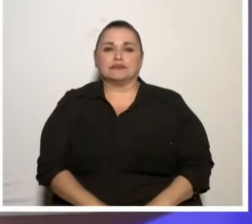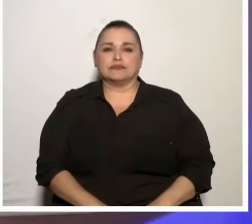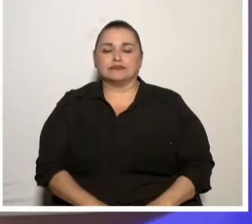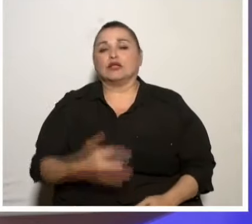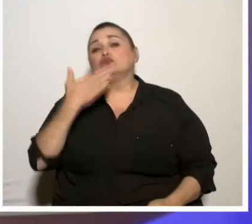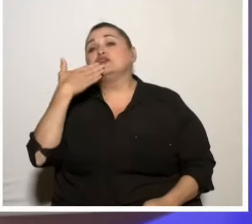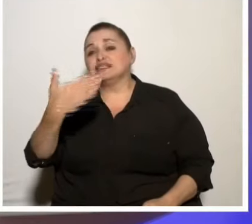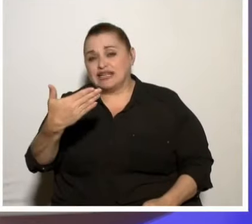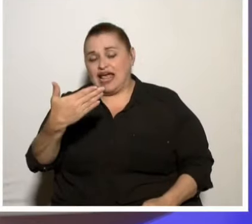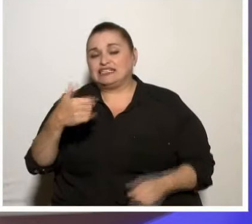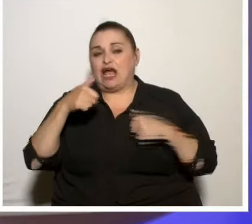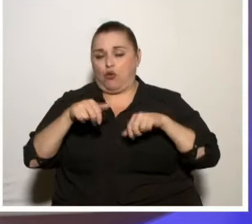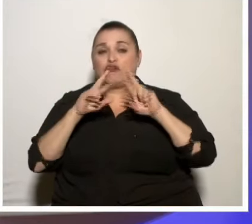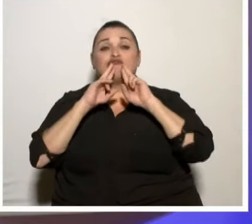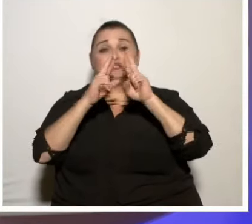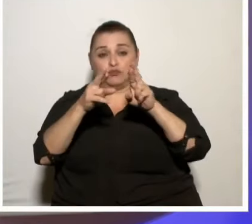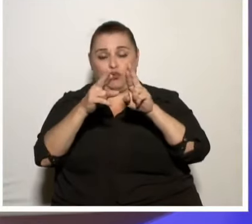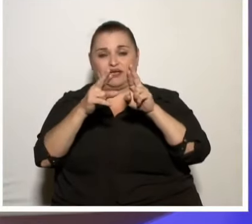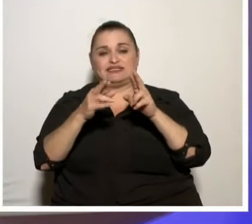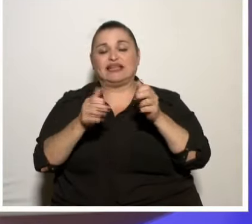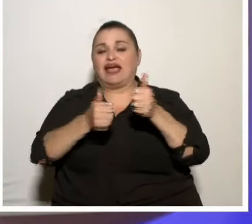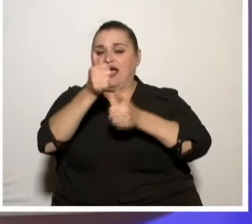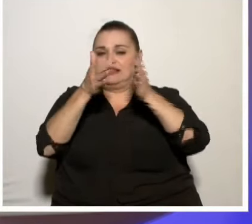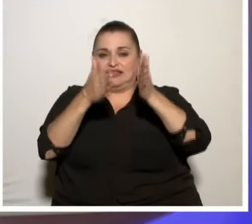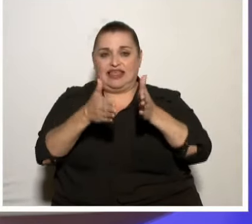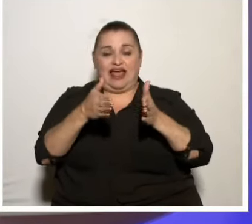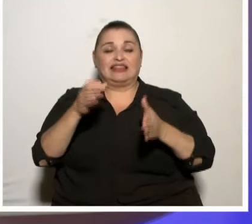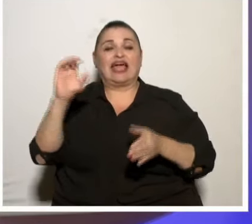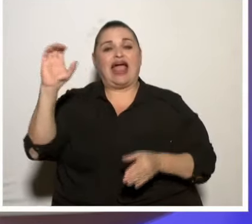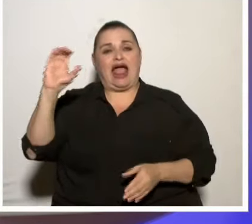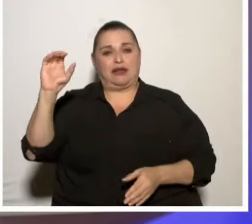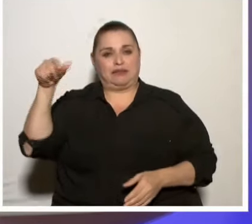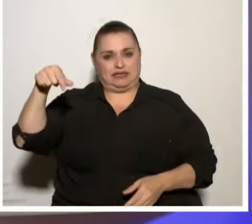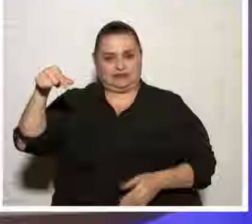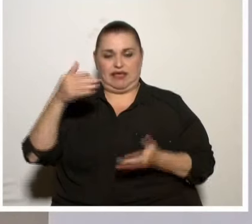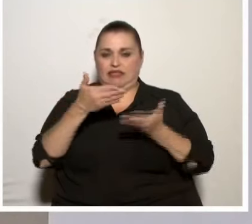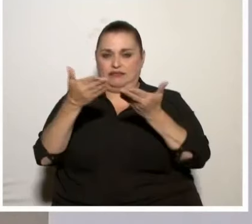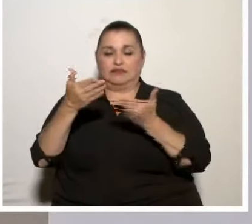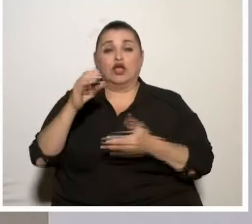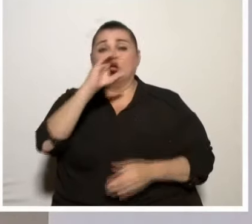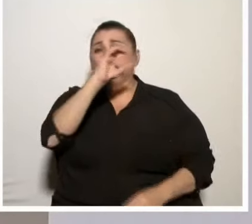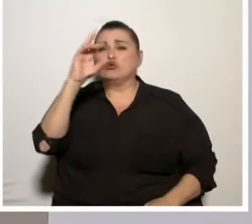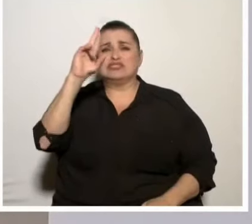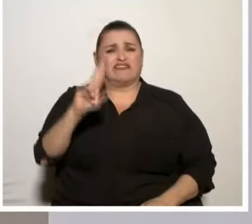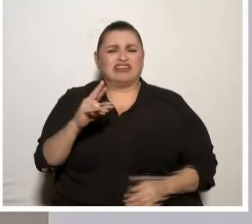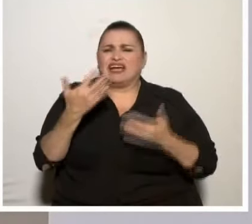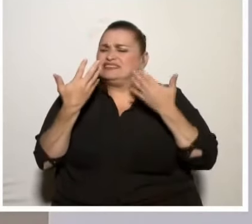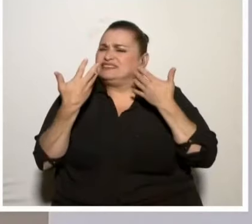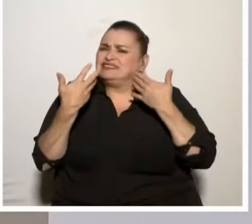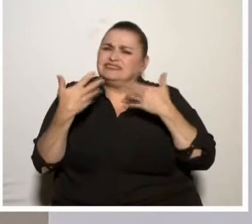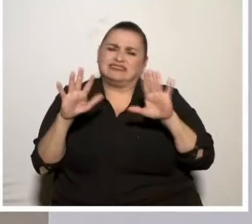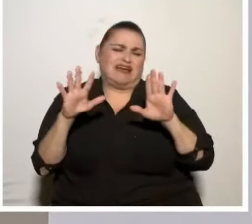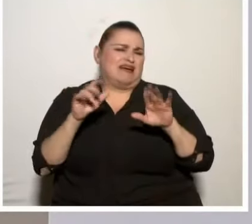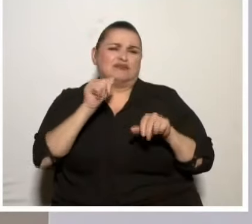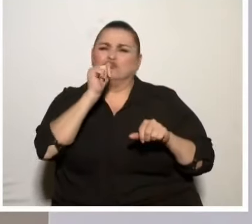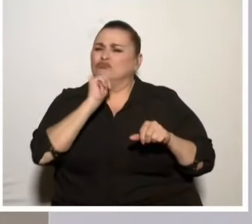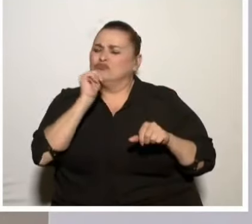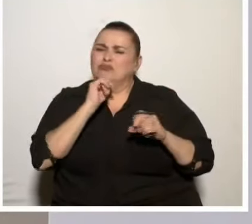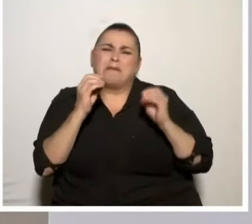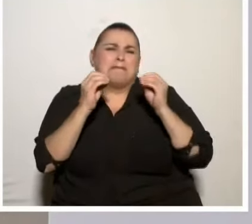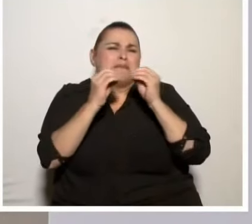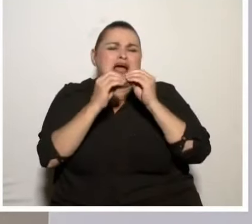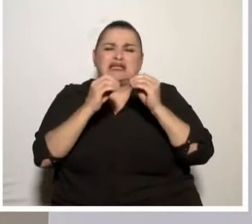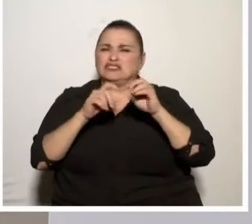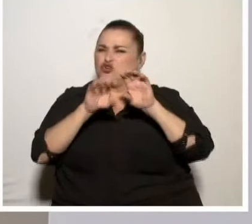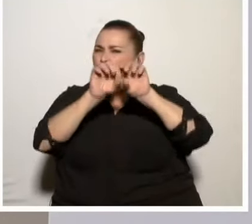Muchas gracias. Contesta ahora la candidata Carmen Quesada. Costa Rica ya no aguanta más corrupción, ya